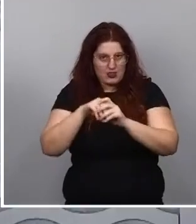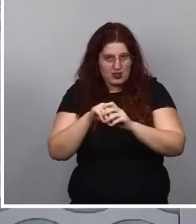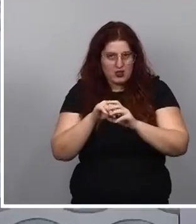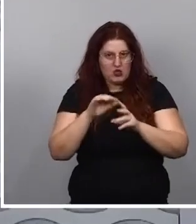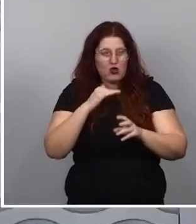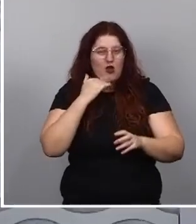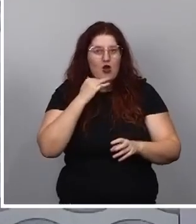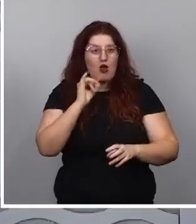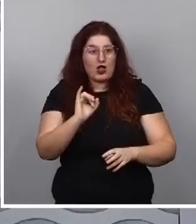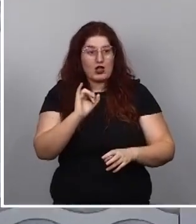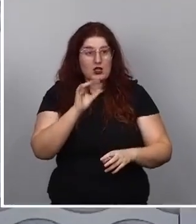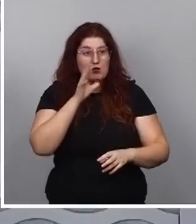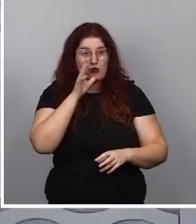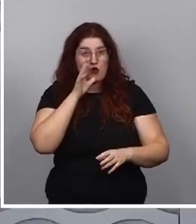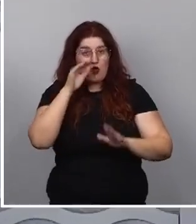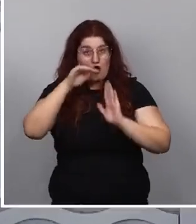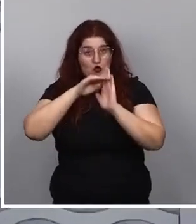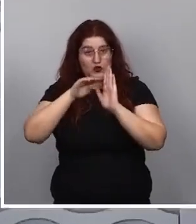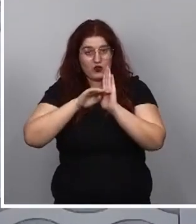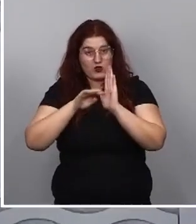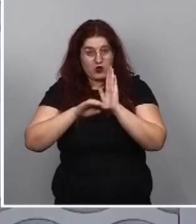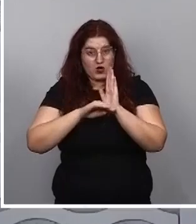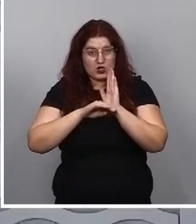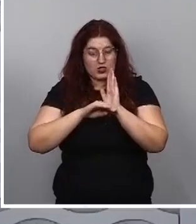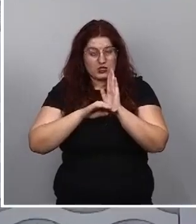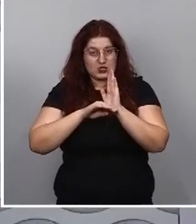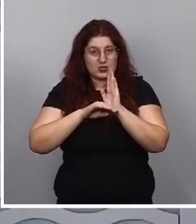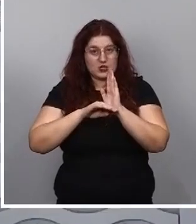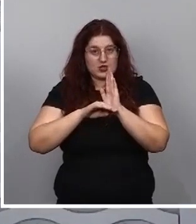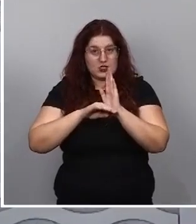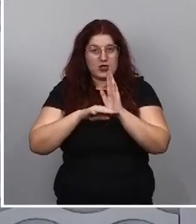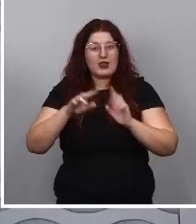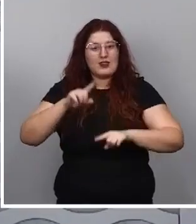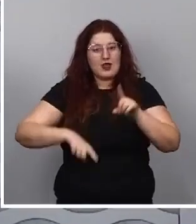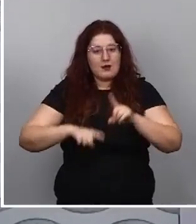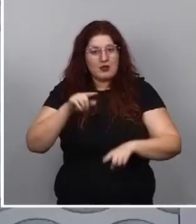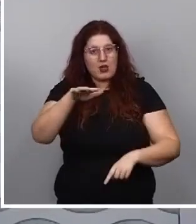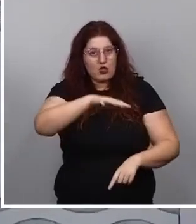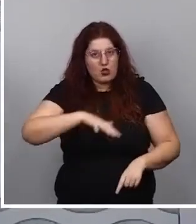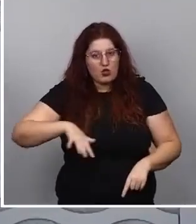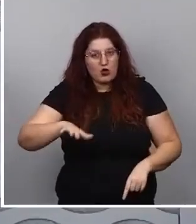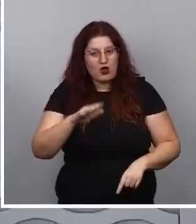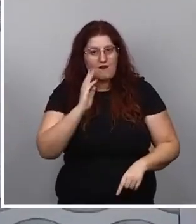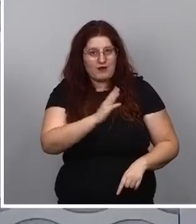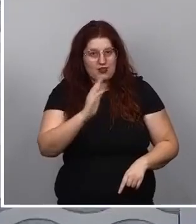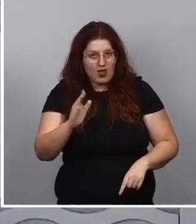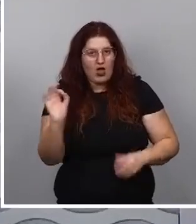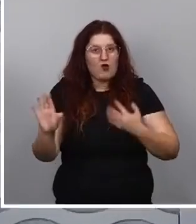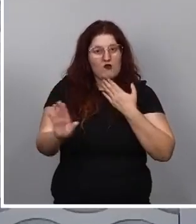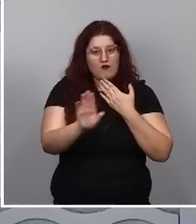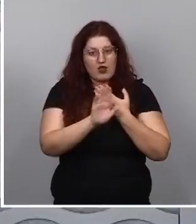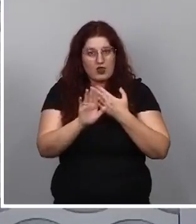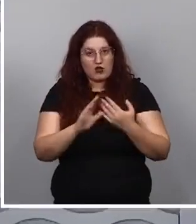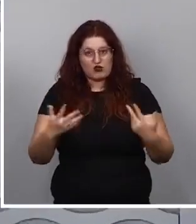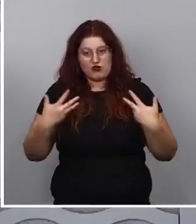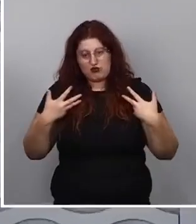condiciones por as que, en función da superficie afectada dos vecinos afectados, se ofrecía